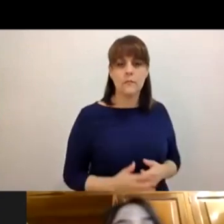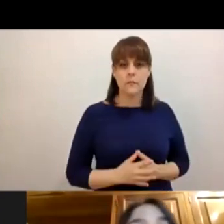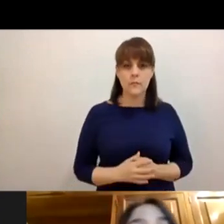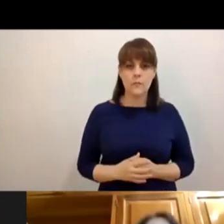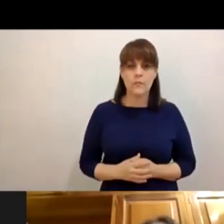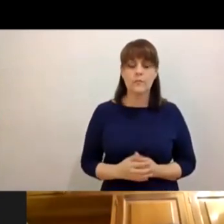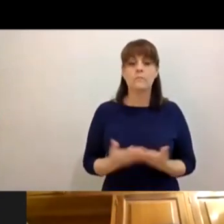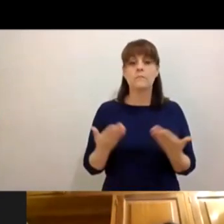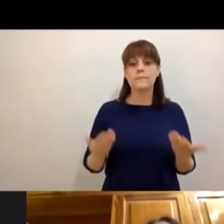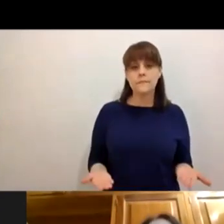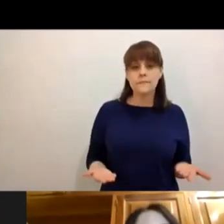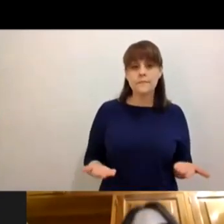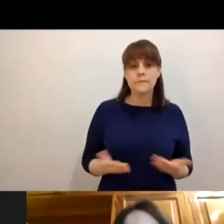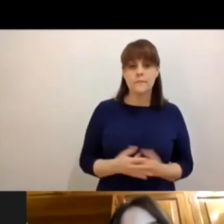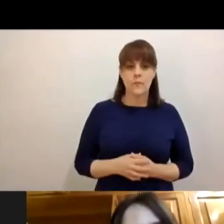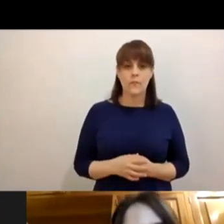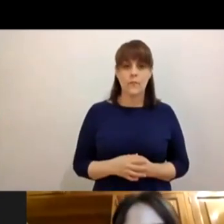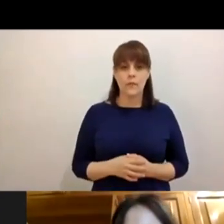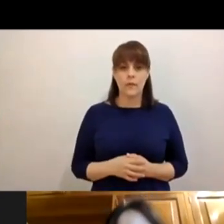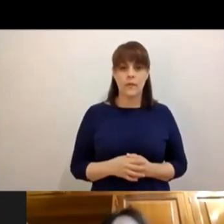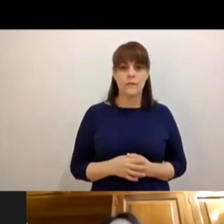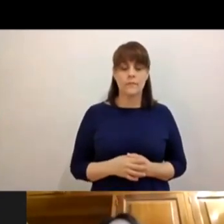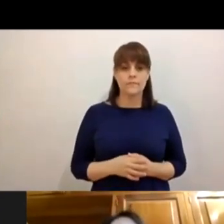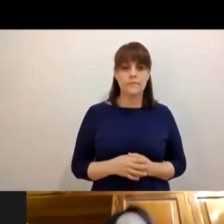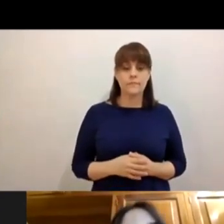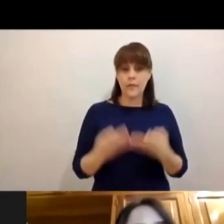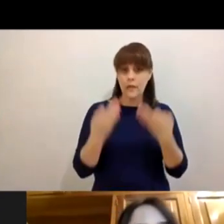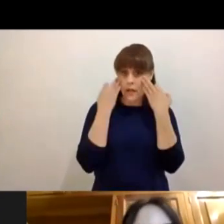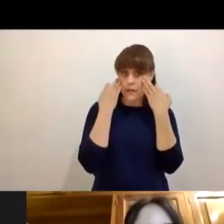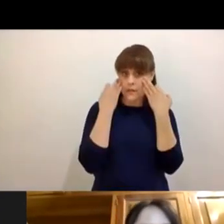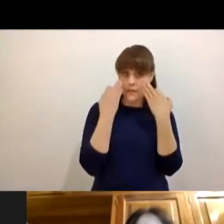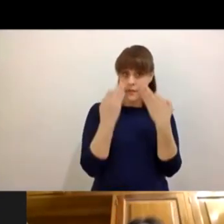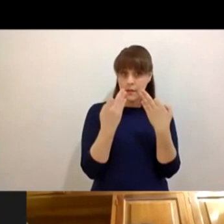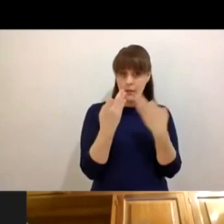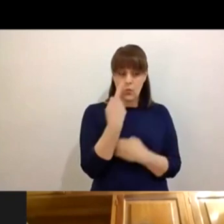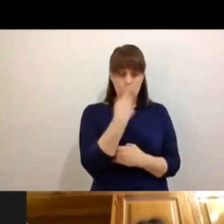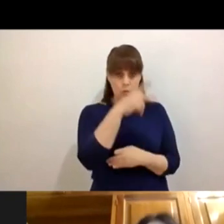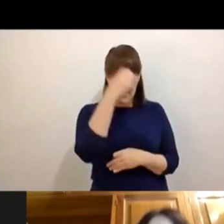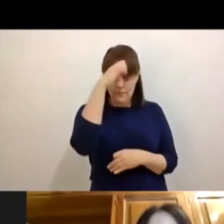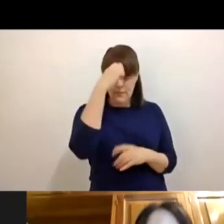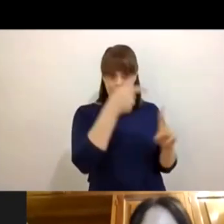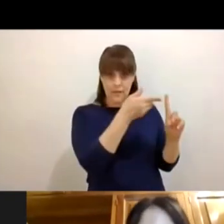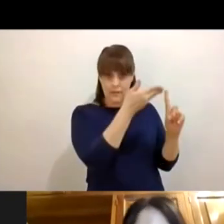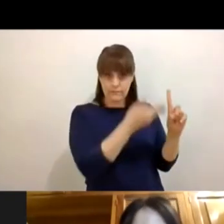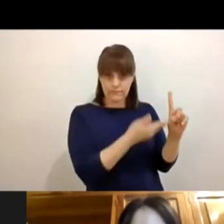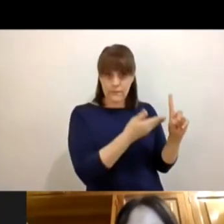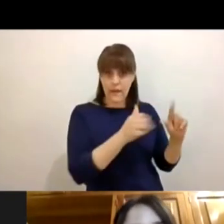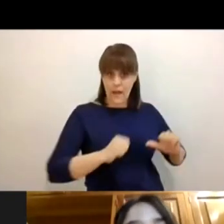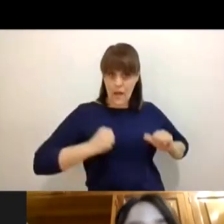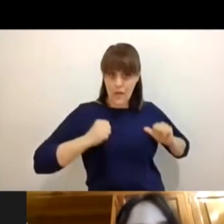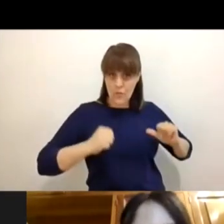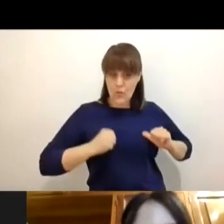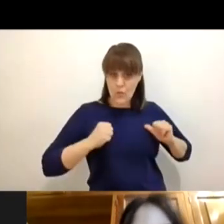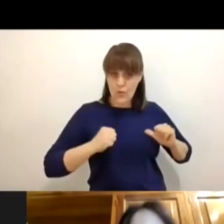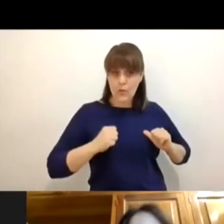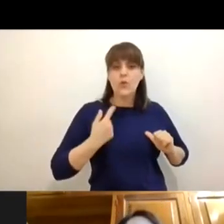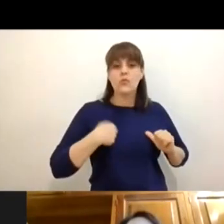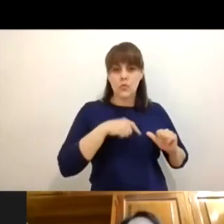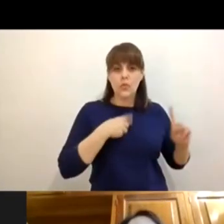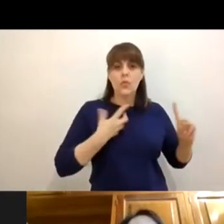Bueno, y eso es, bueno, justo el testimonio que nos comparte uno de los adolescentes, ¿no? Que tuvimos la oportunidad de